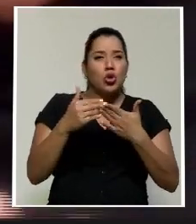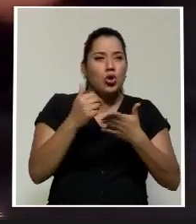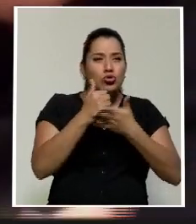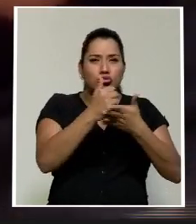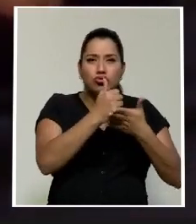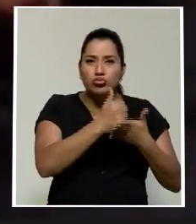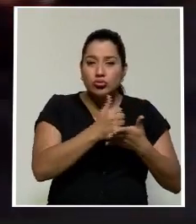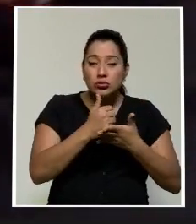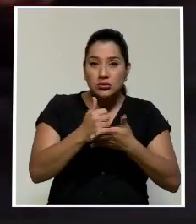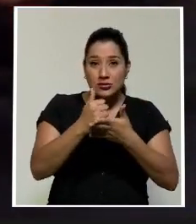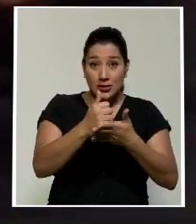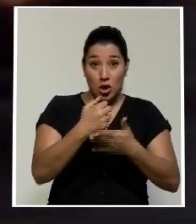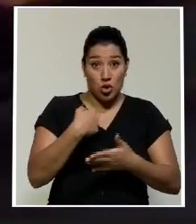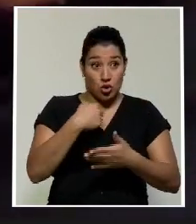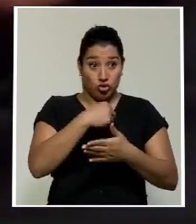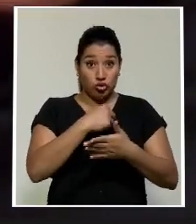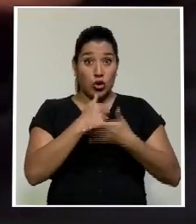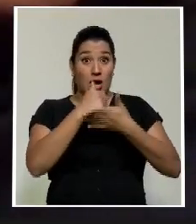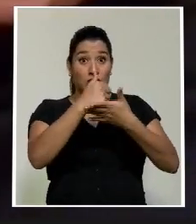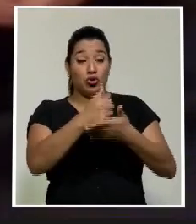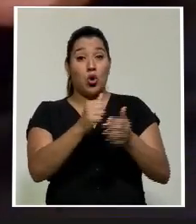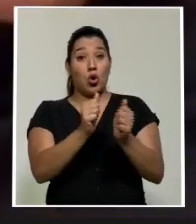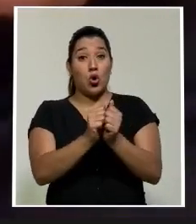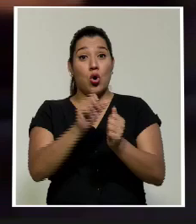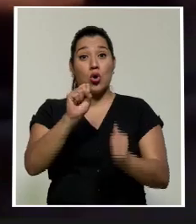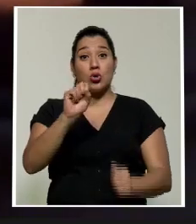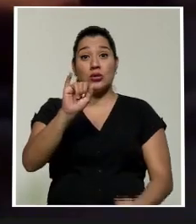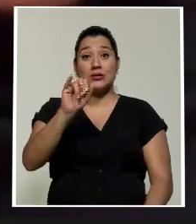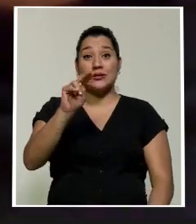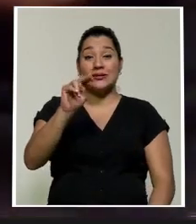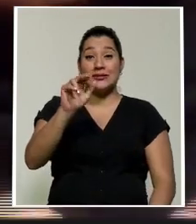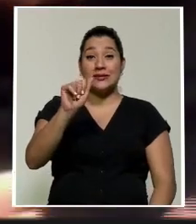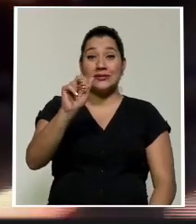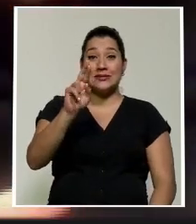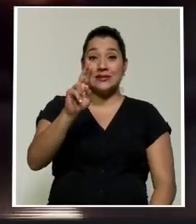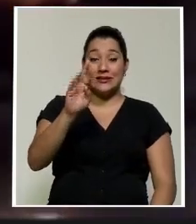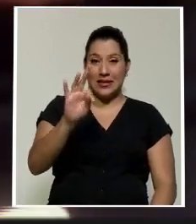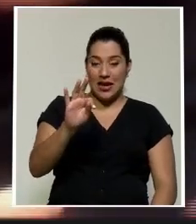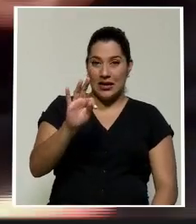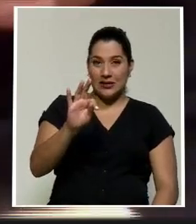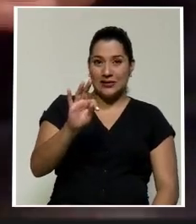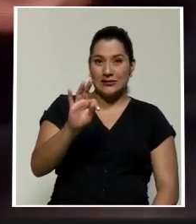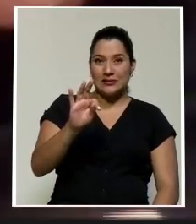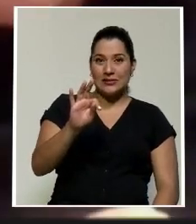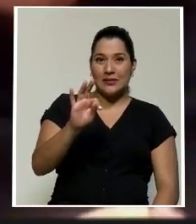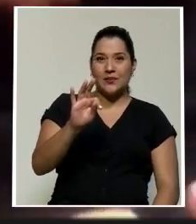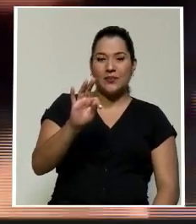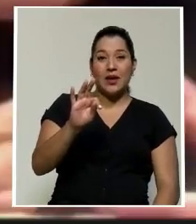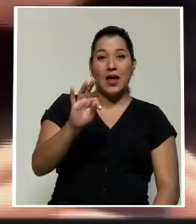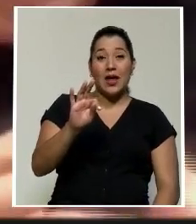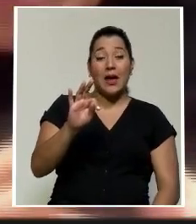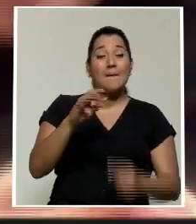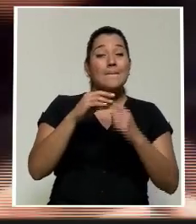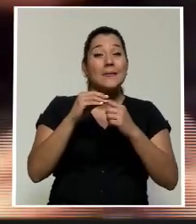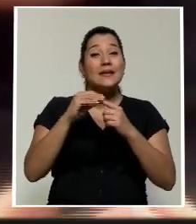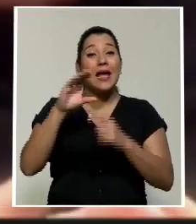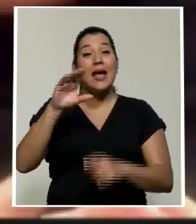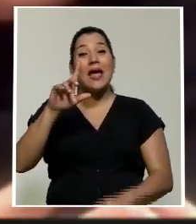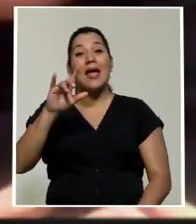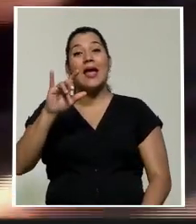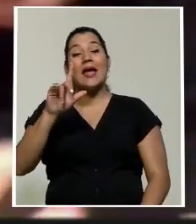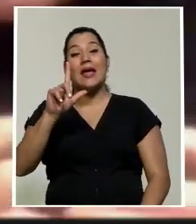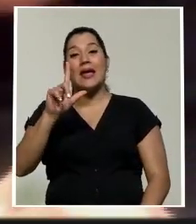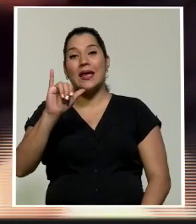colaborando. Nosotros colaboramos con CINART, específicamente ICIJ, el CLIP, que fue